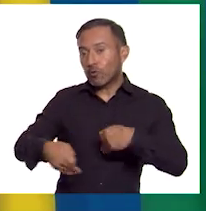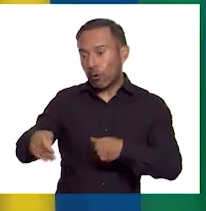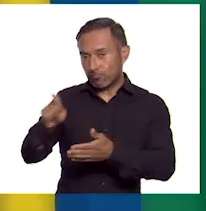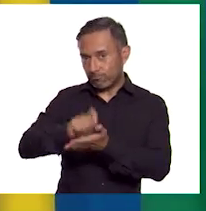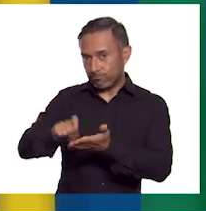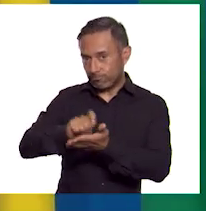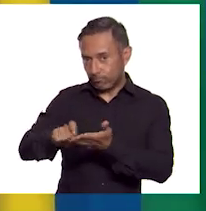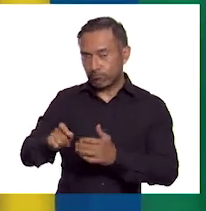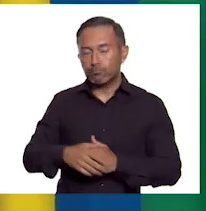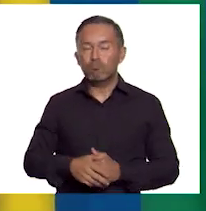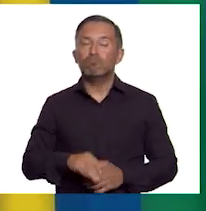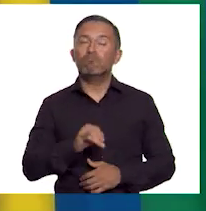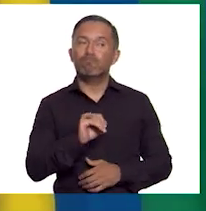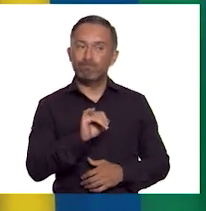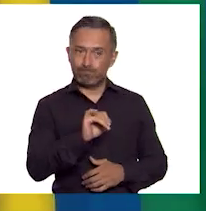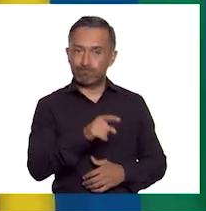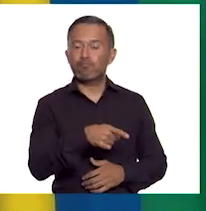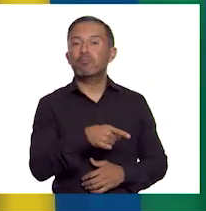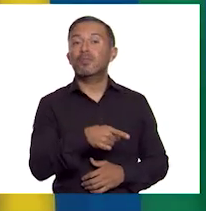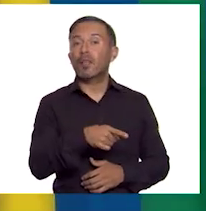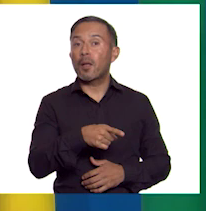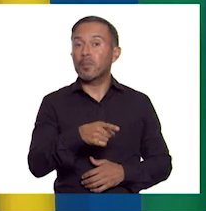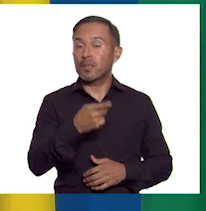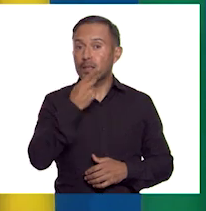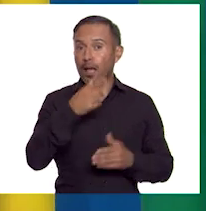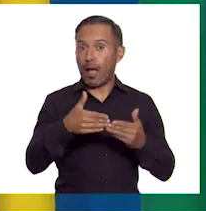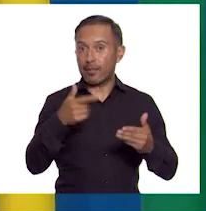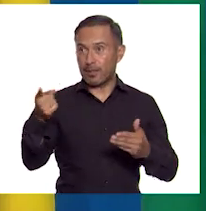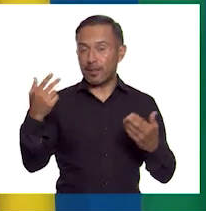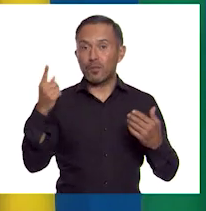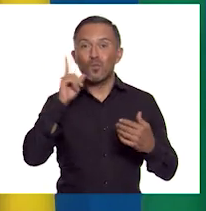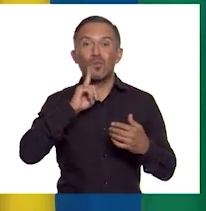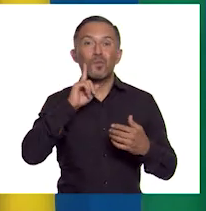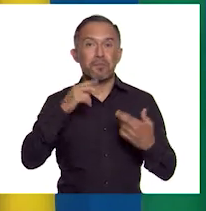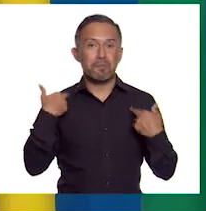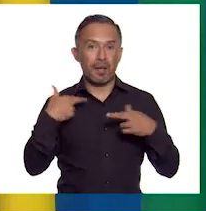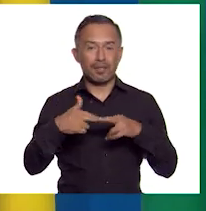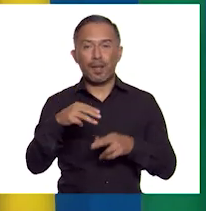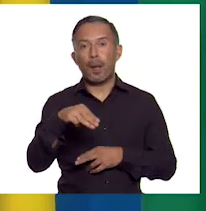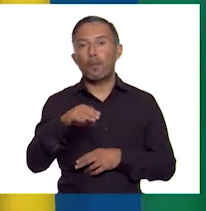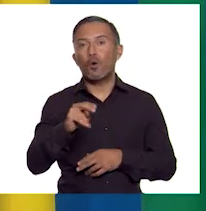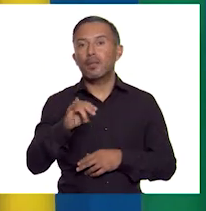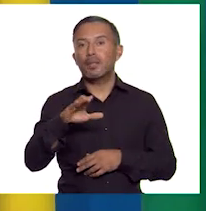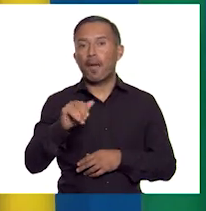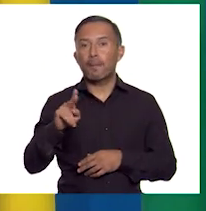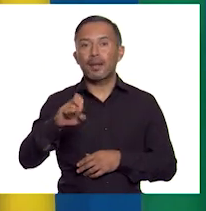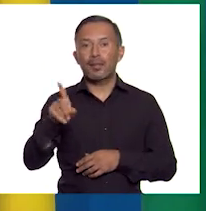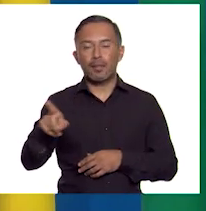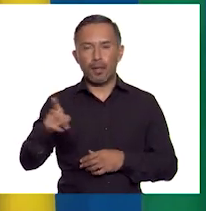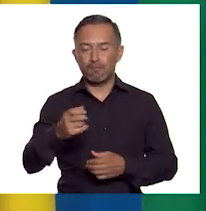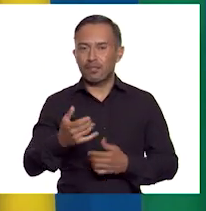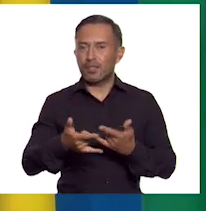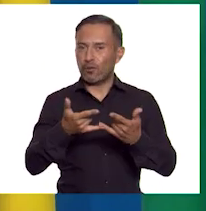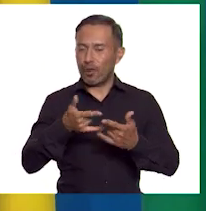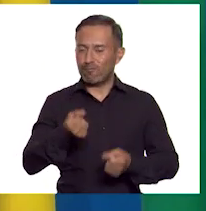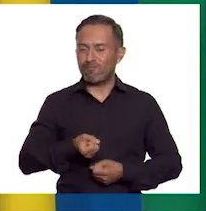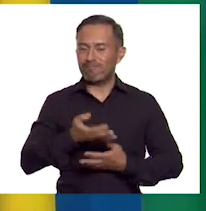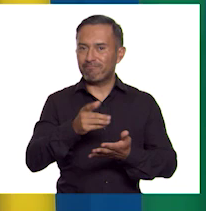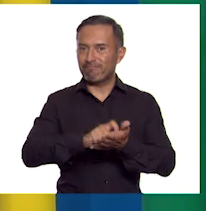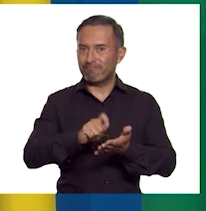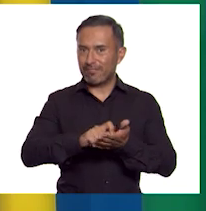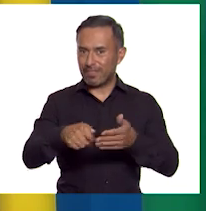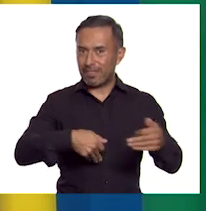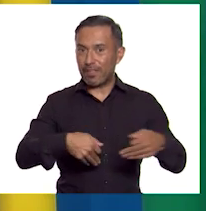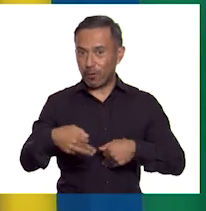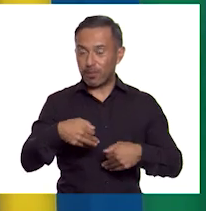Sí, quedó en reunirse con la maestra Mónica Perea, que es dramaturga y que amablemente pues, nos va a apoyar